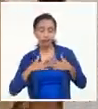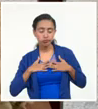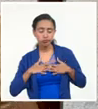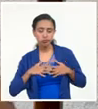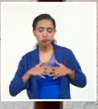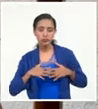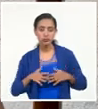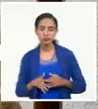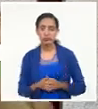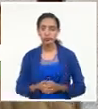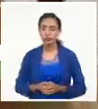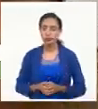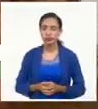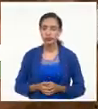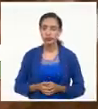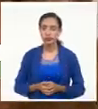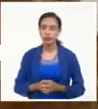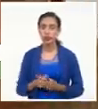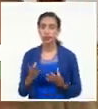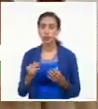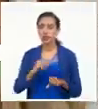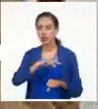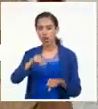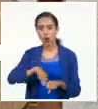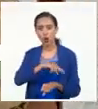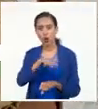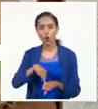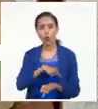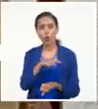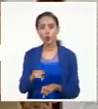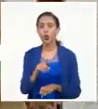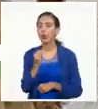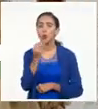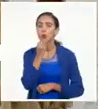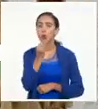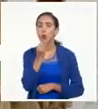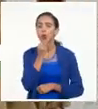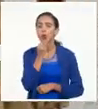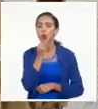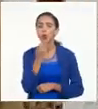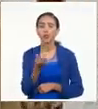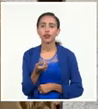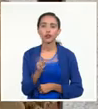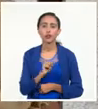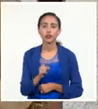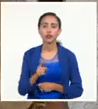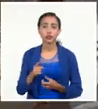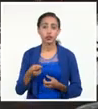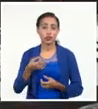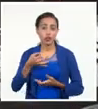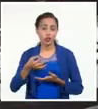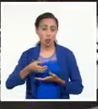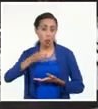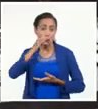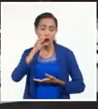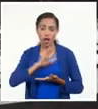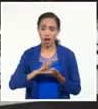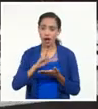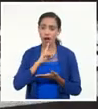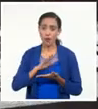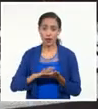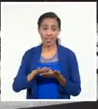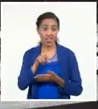Mira, ahí estábamos horas y horas y horas y no podíamos ni, no nos tomábamos ni un vaso de agua, ni él